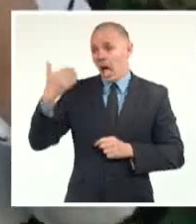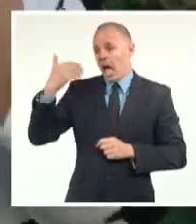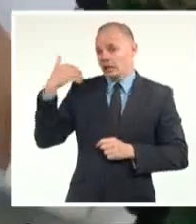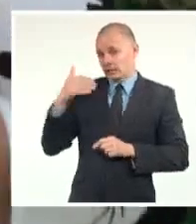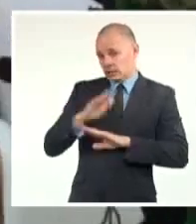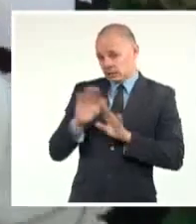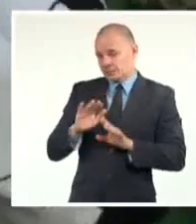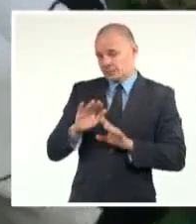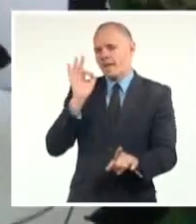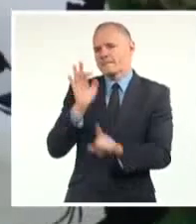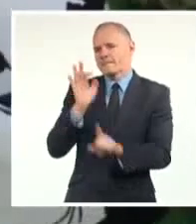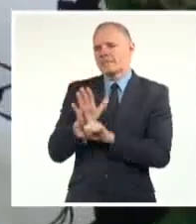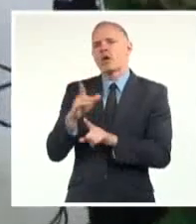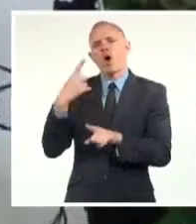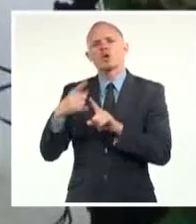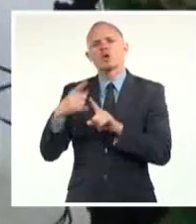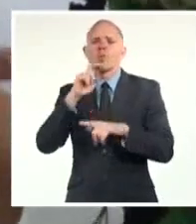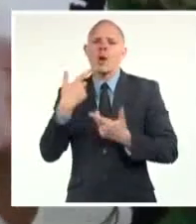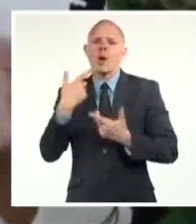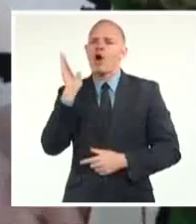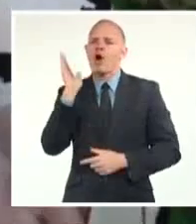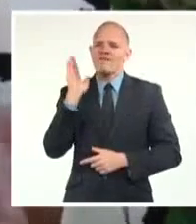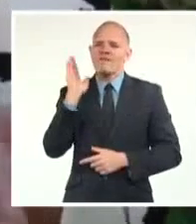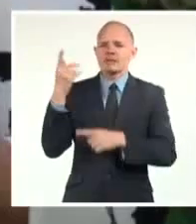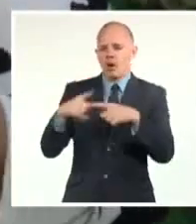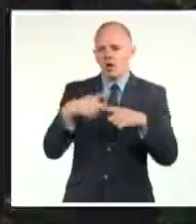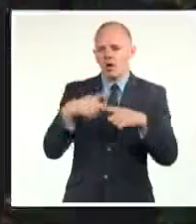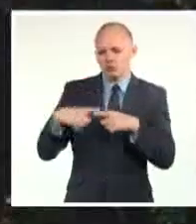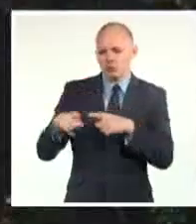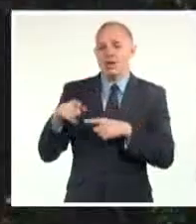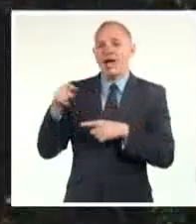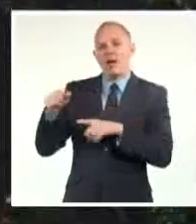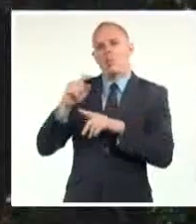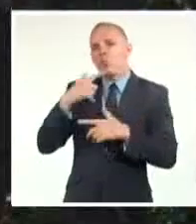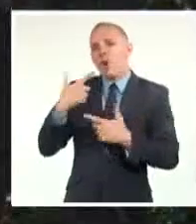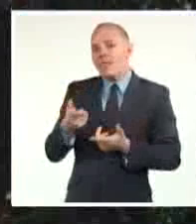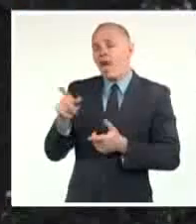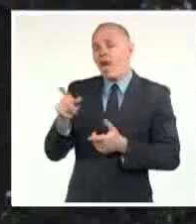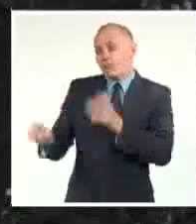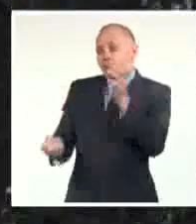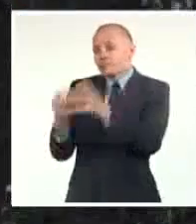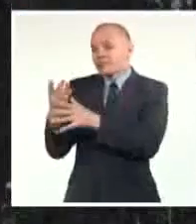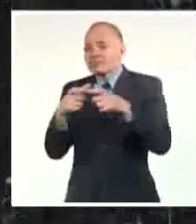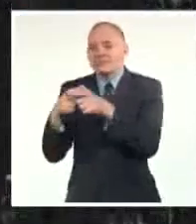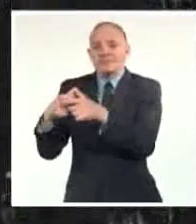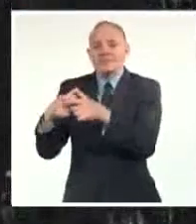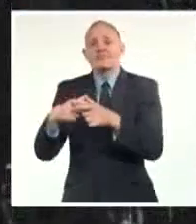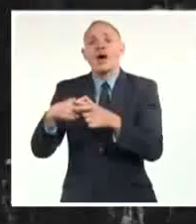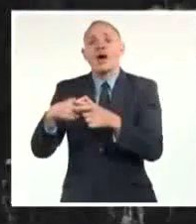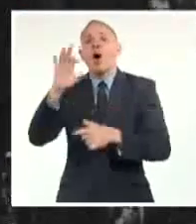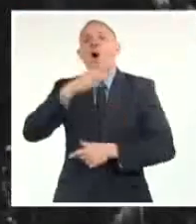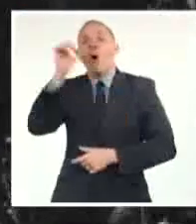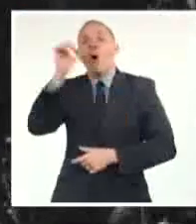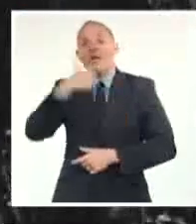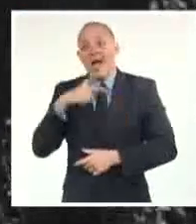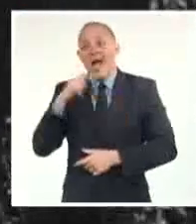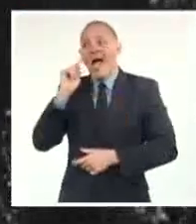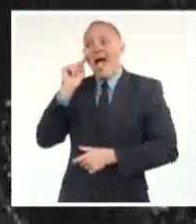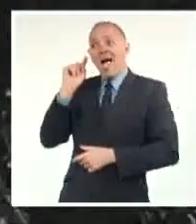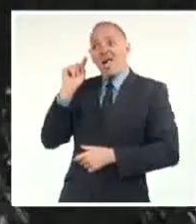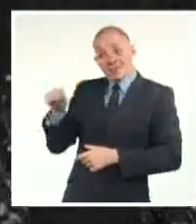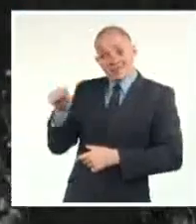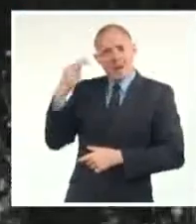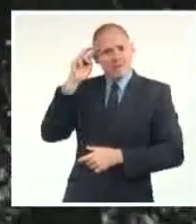ser registrada como la primera conferencia de la OEA, Martí vio cómo se gestaba y vio lo que querían hacer en esa